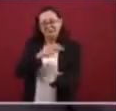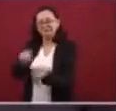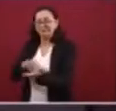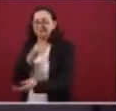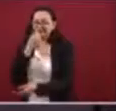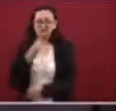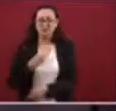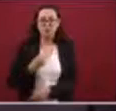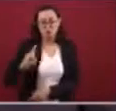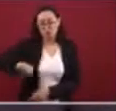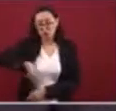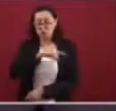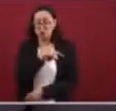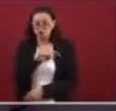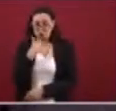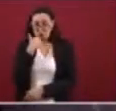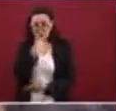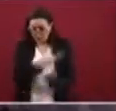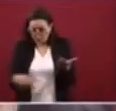disposición,